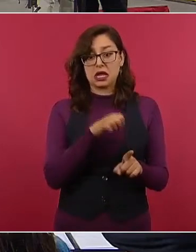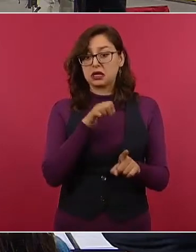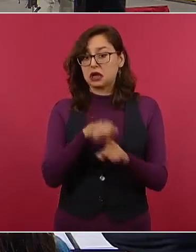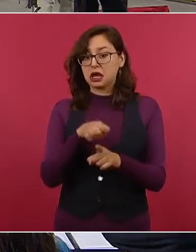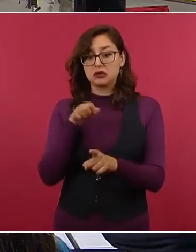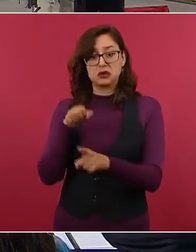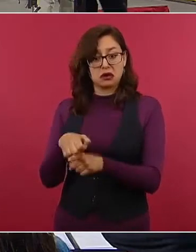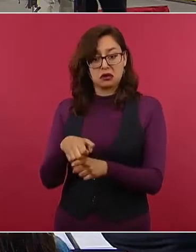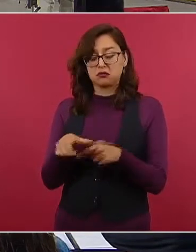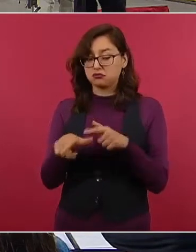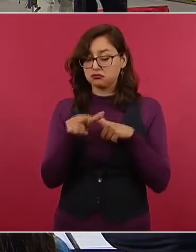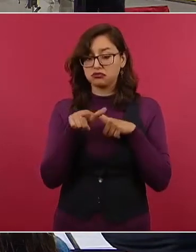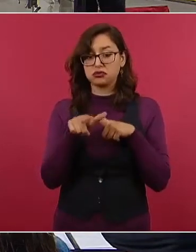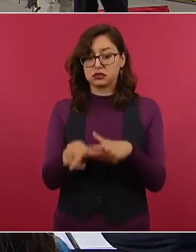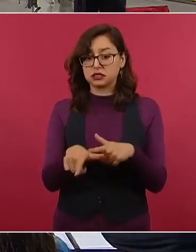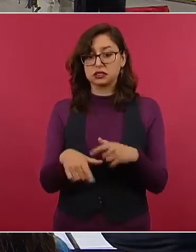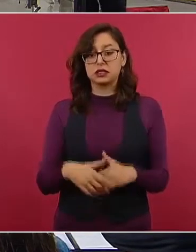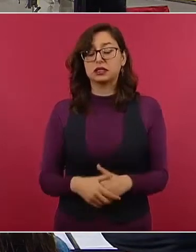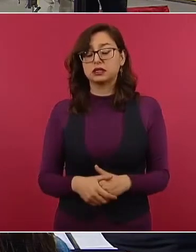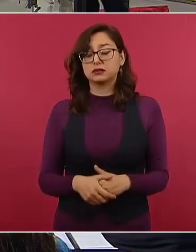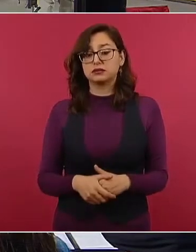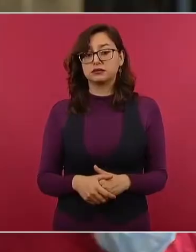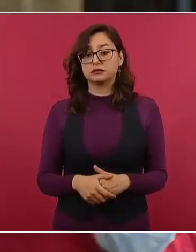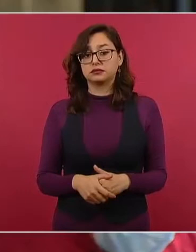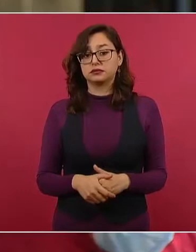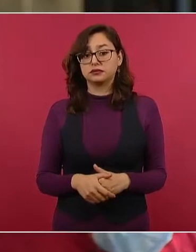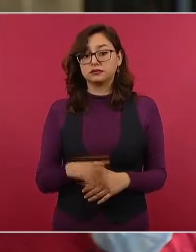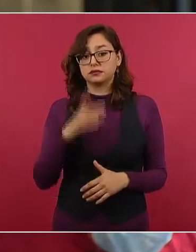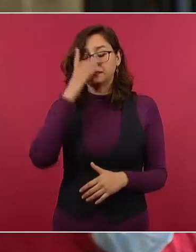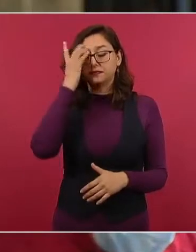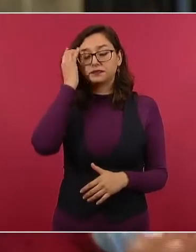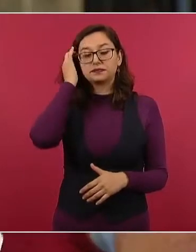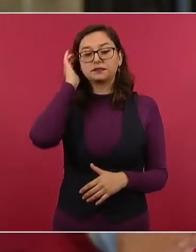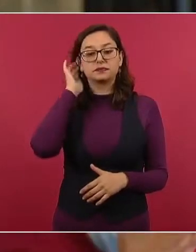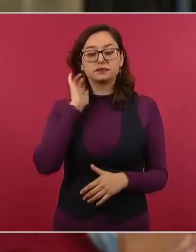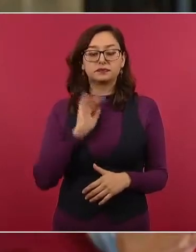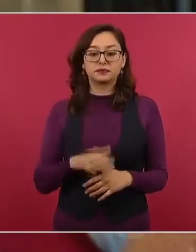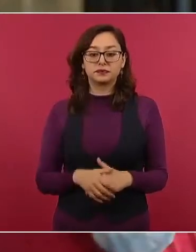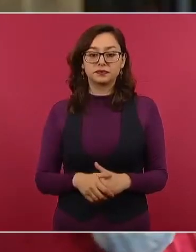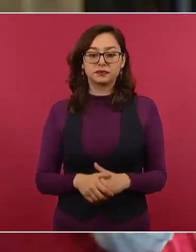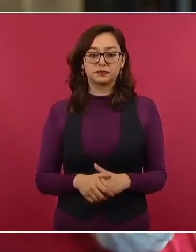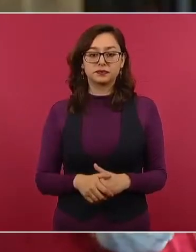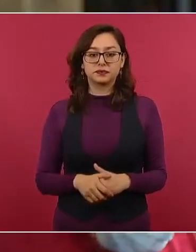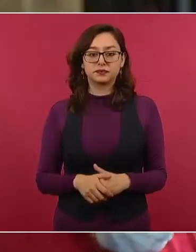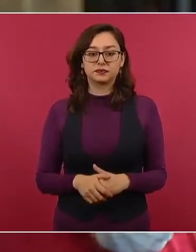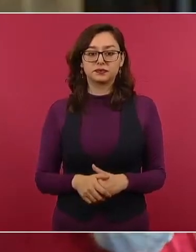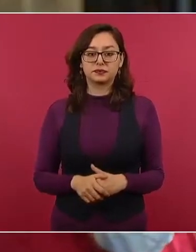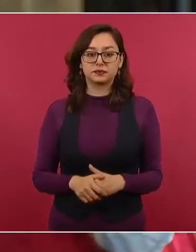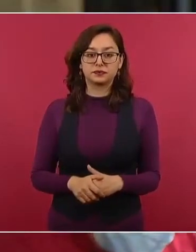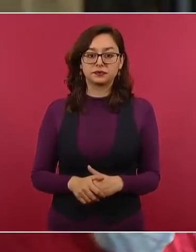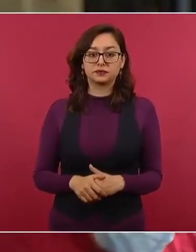llevar adeptos para que logren hacer lo que quieren, o sea, que se resuelvan los